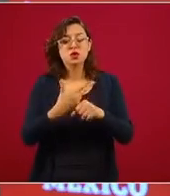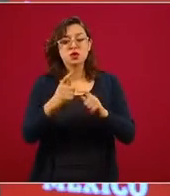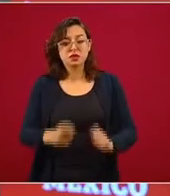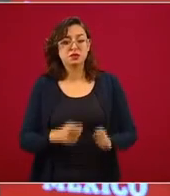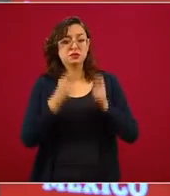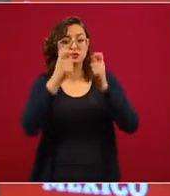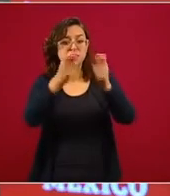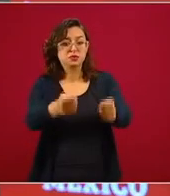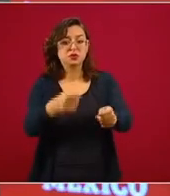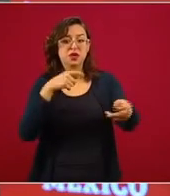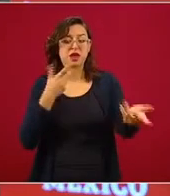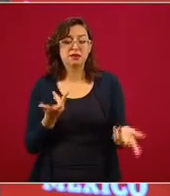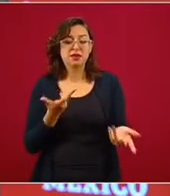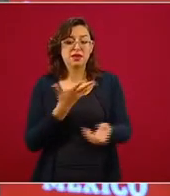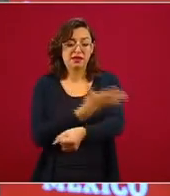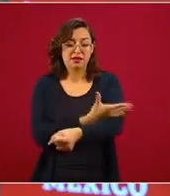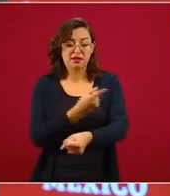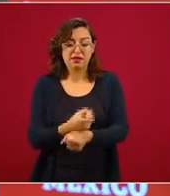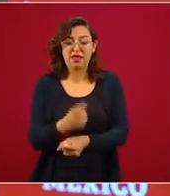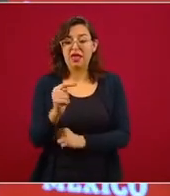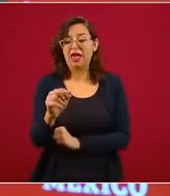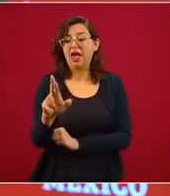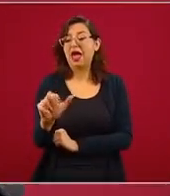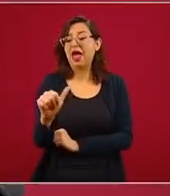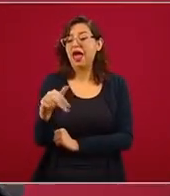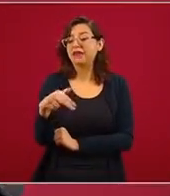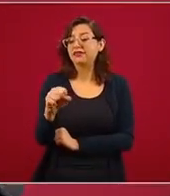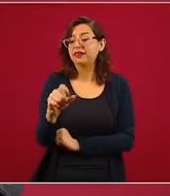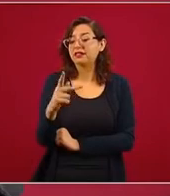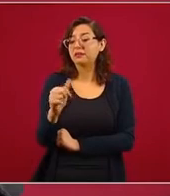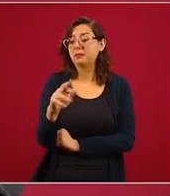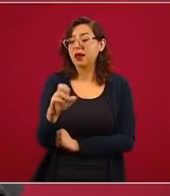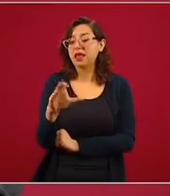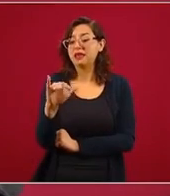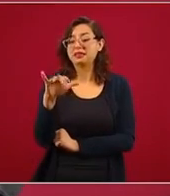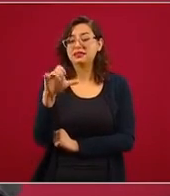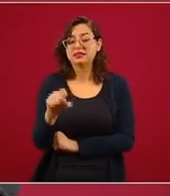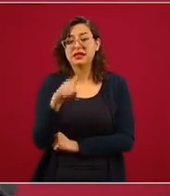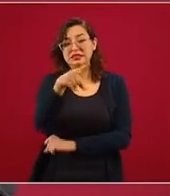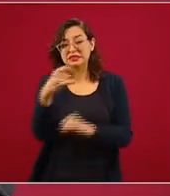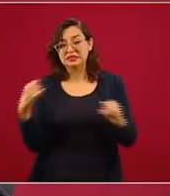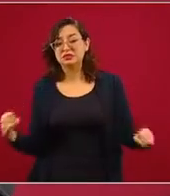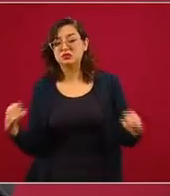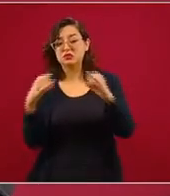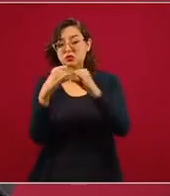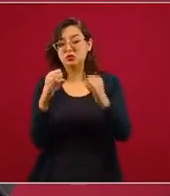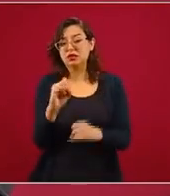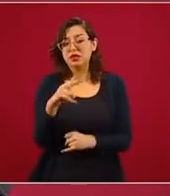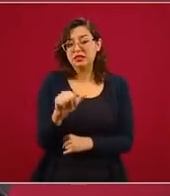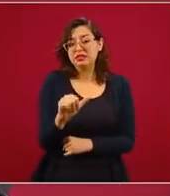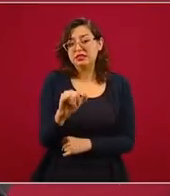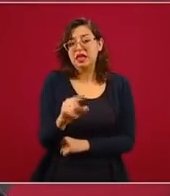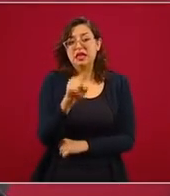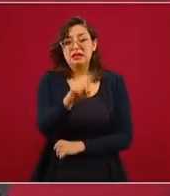el Instituto de la Transparencia, una de sus resoluciones fue mantener en secreto